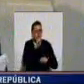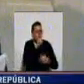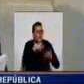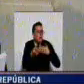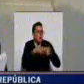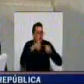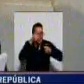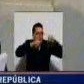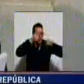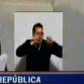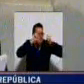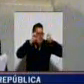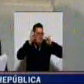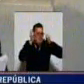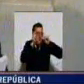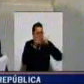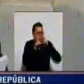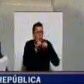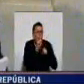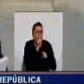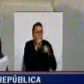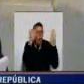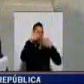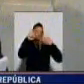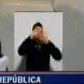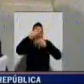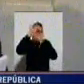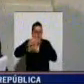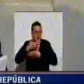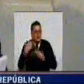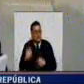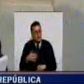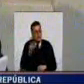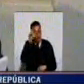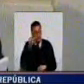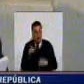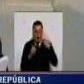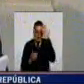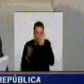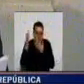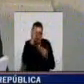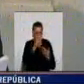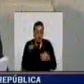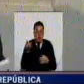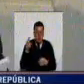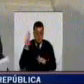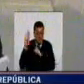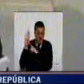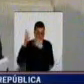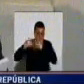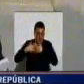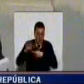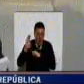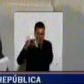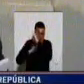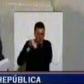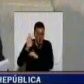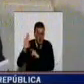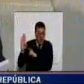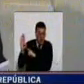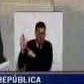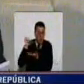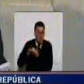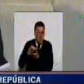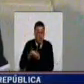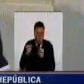las cifras. Y se pregunta el analista, ¿vale realmente la pena mantener en su portafolio una